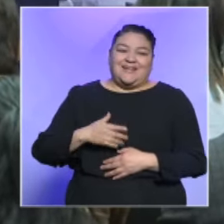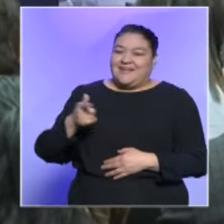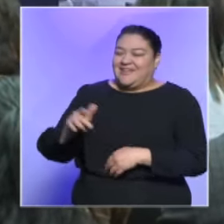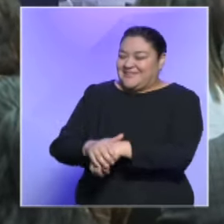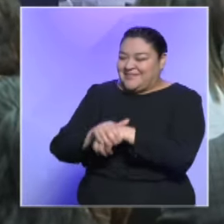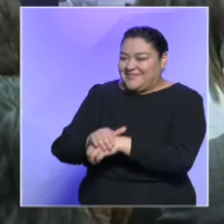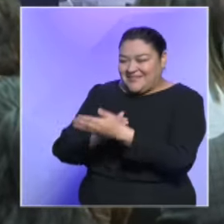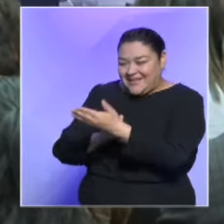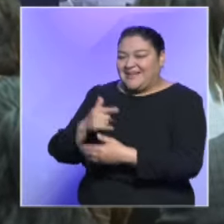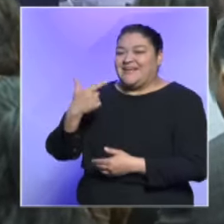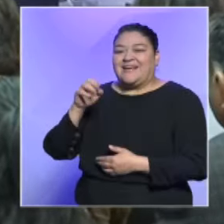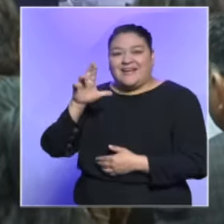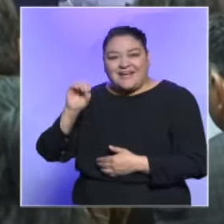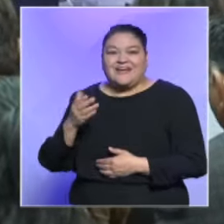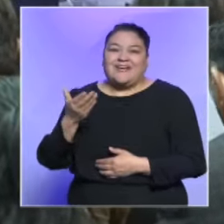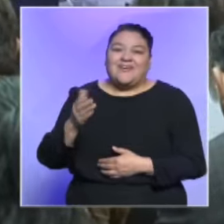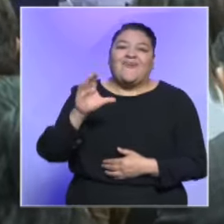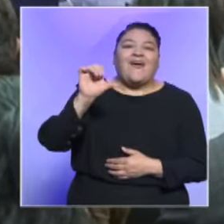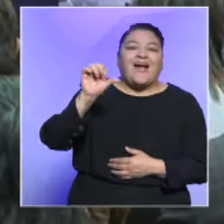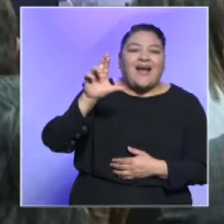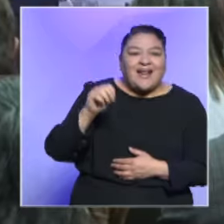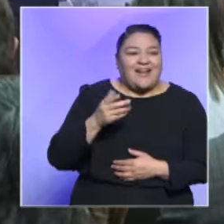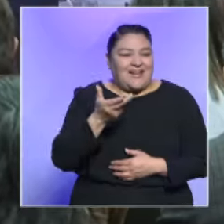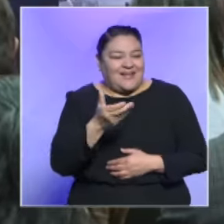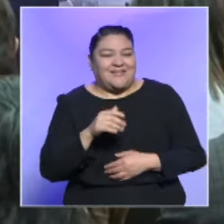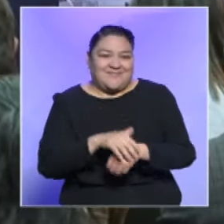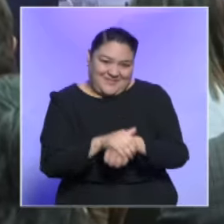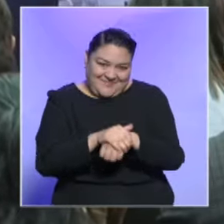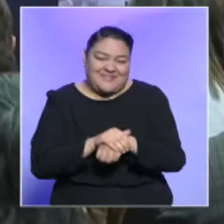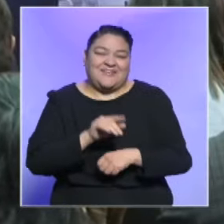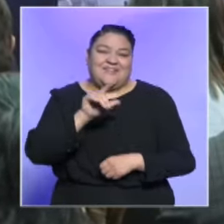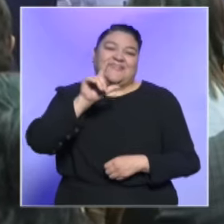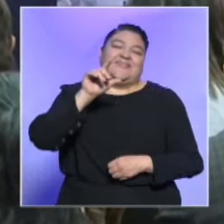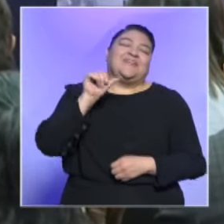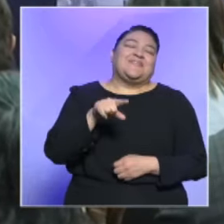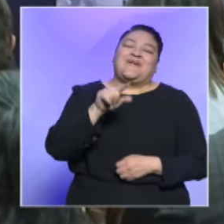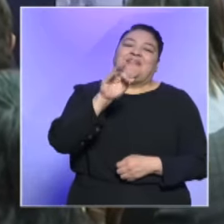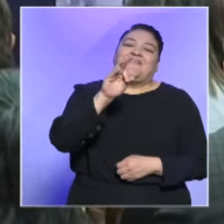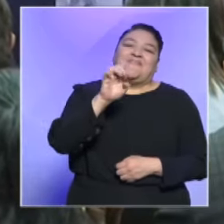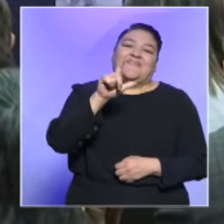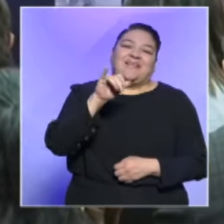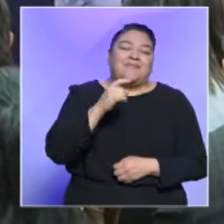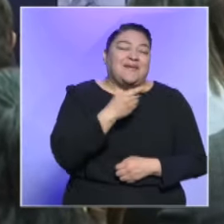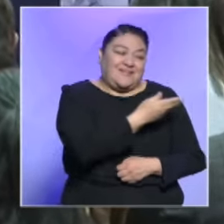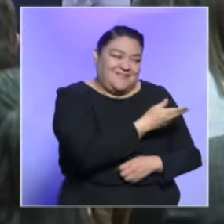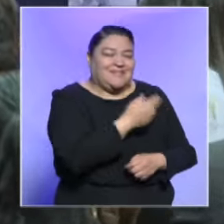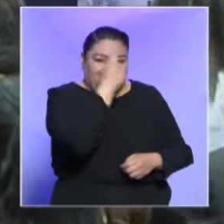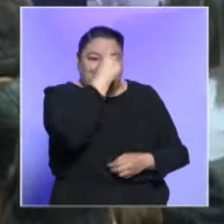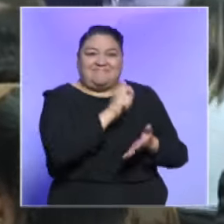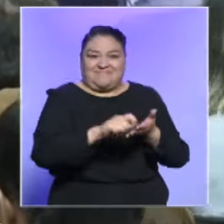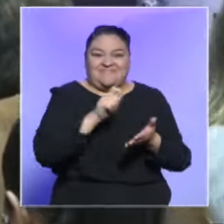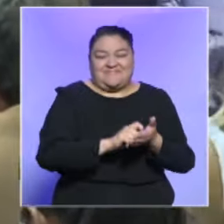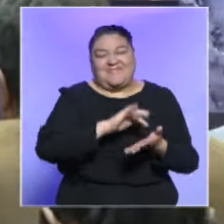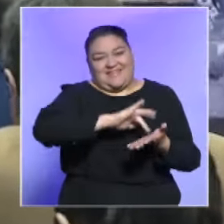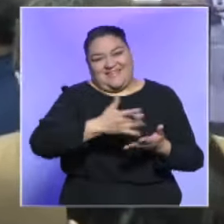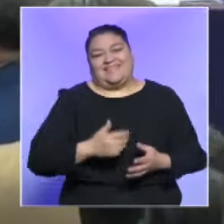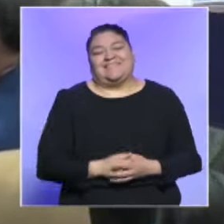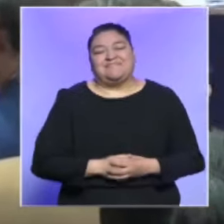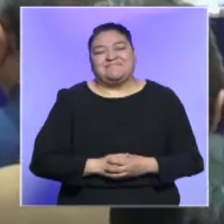Sergio Guerrero, de Carla Humphrey, de mi amigo Felipe de la Mata Pizaña y desde luego del autor de la obra. Bien,